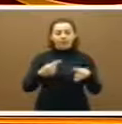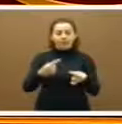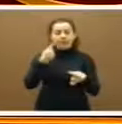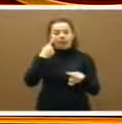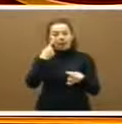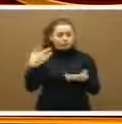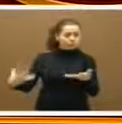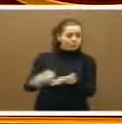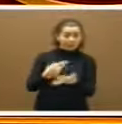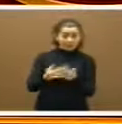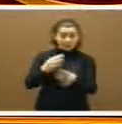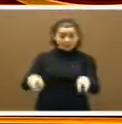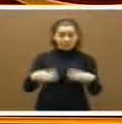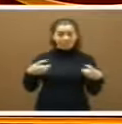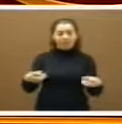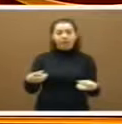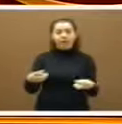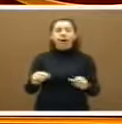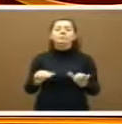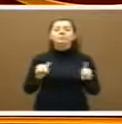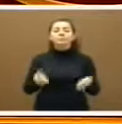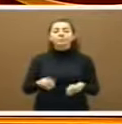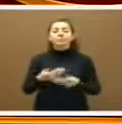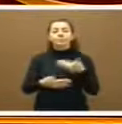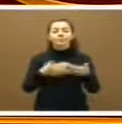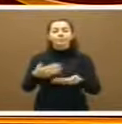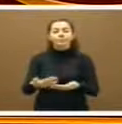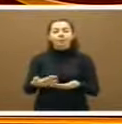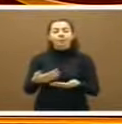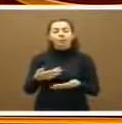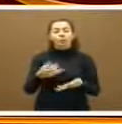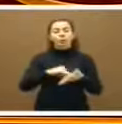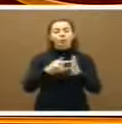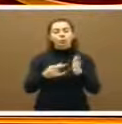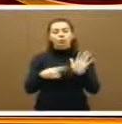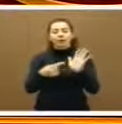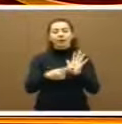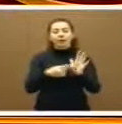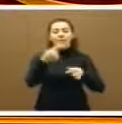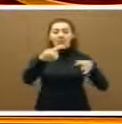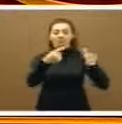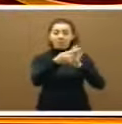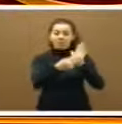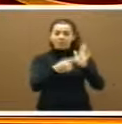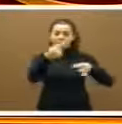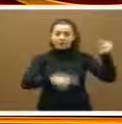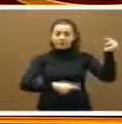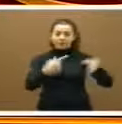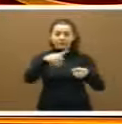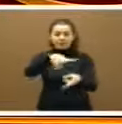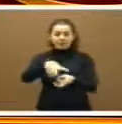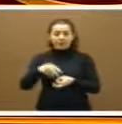se procede a aprobar el dictamen al proyecto de ley de medidas financieras y administrativas de la Comunidad Autónoma de Extremadura,